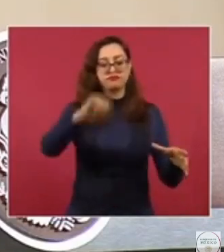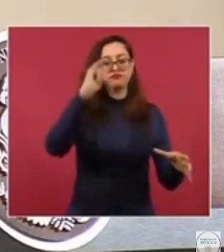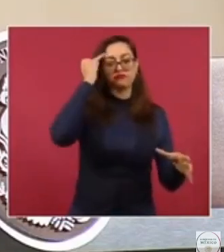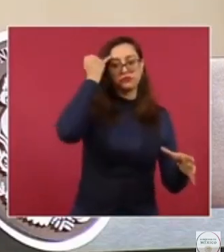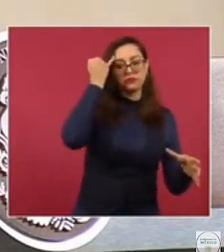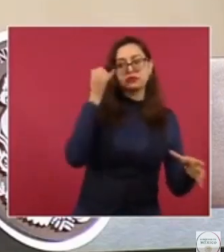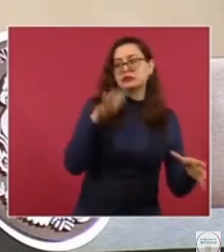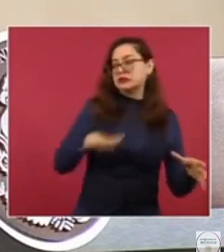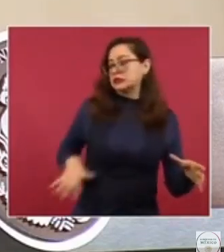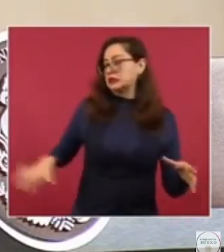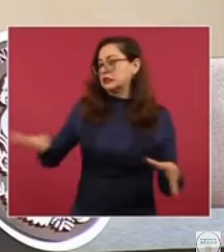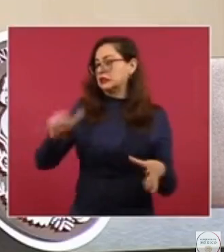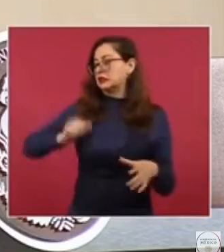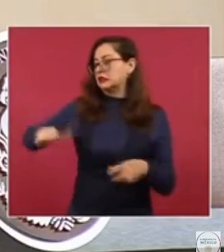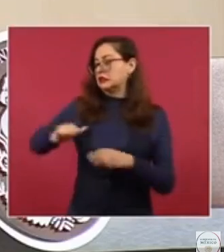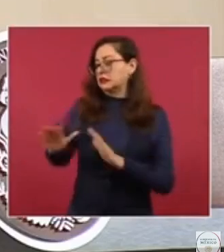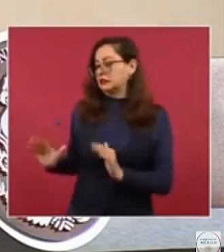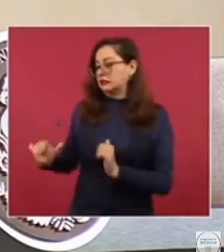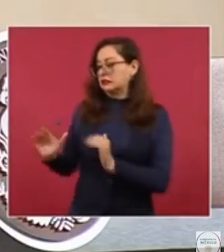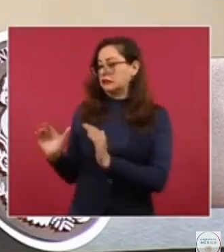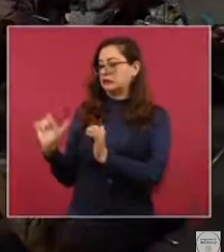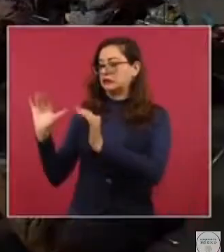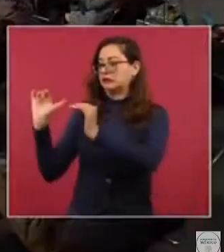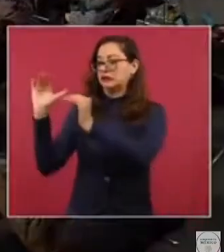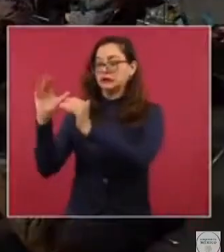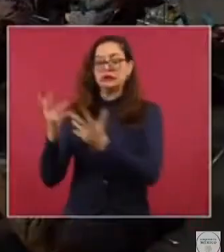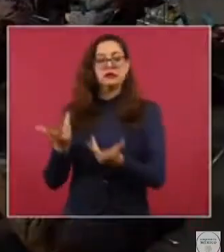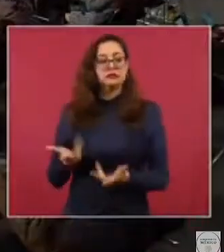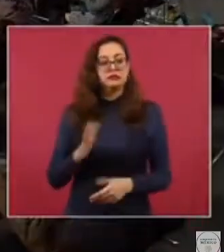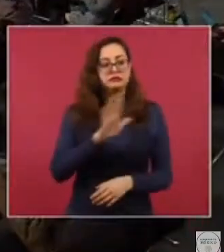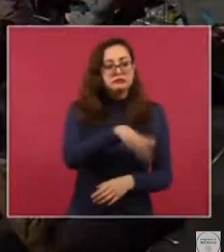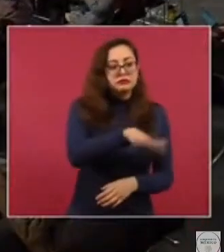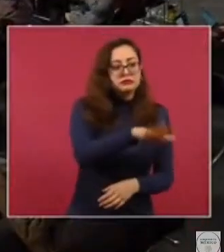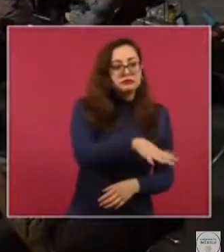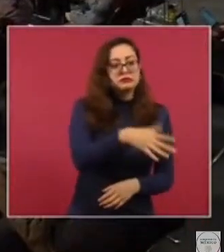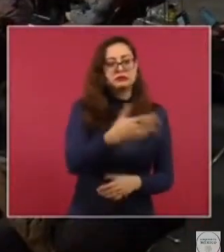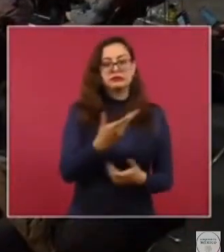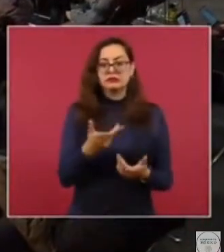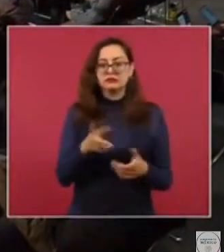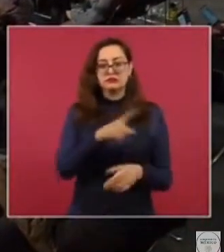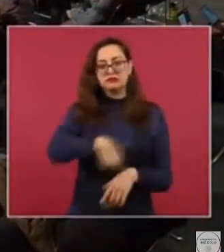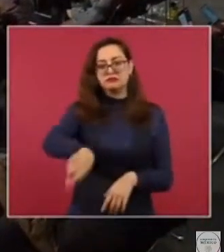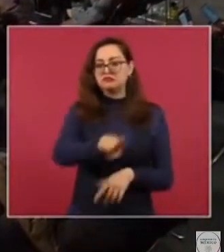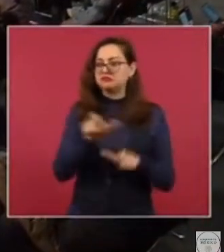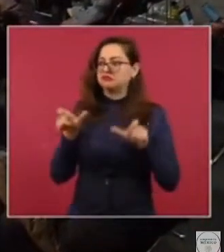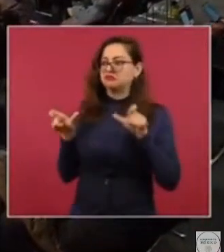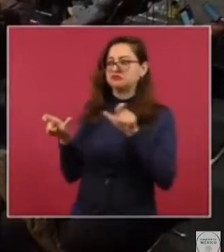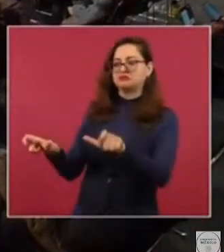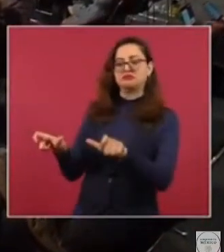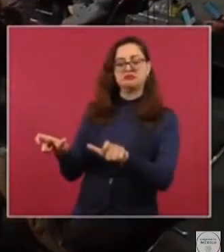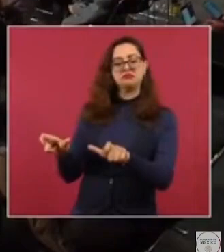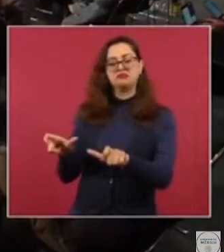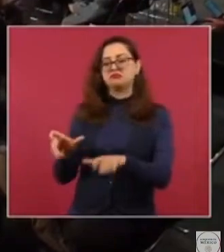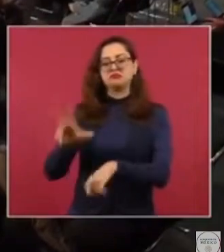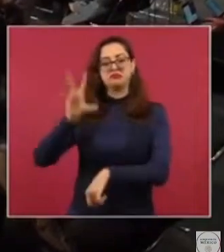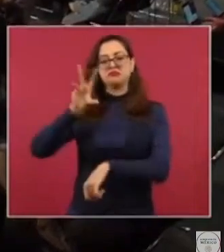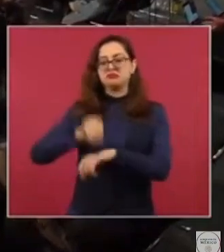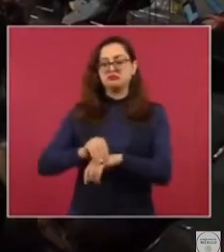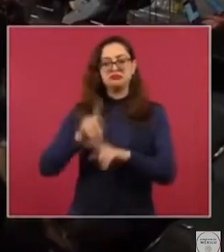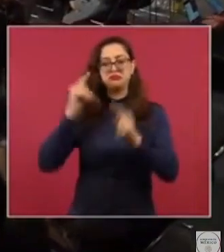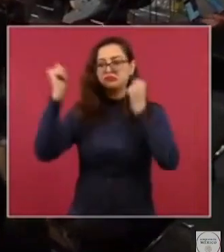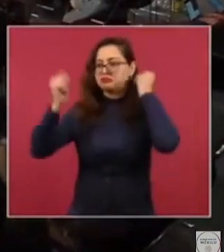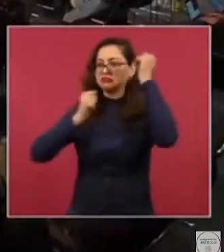pudimos llegar a acuerdos para que se levantaran algunos bloqueos que estaban impidiendo la llegada de